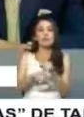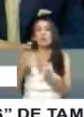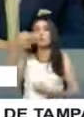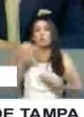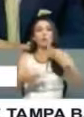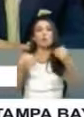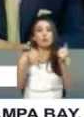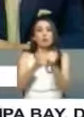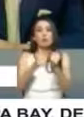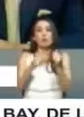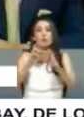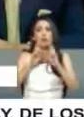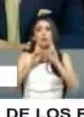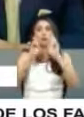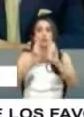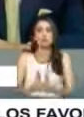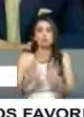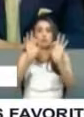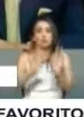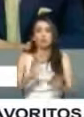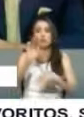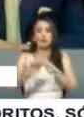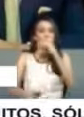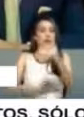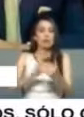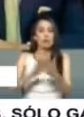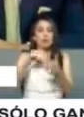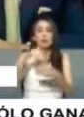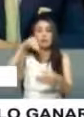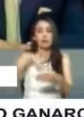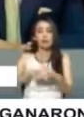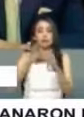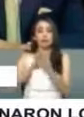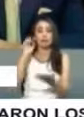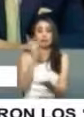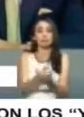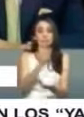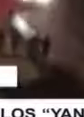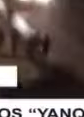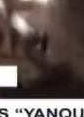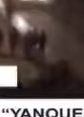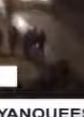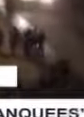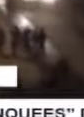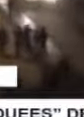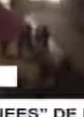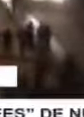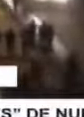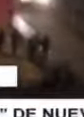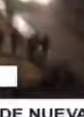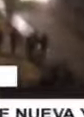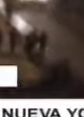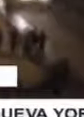una respuesta a la opinión pública nacional e internacional para denunciar lo que hay detrás de